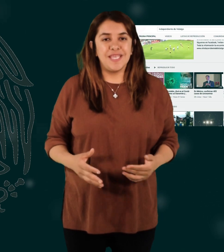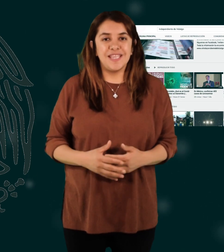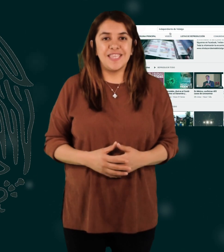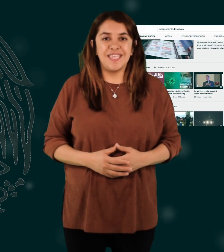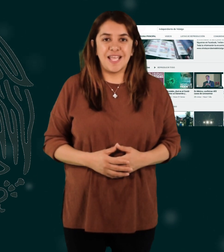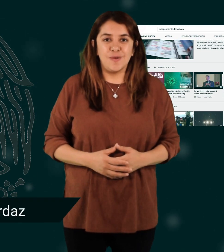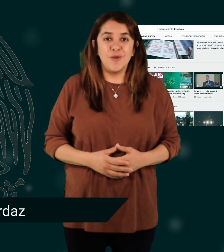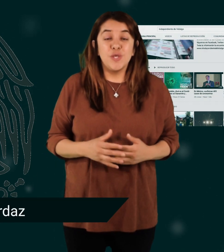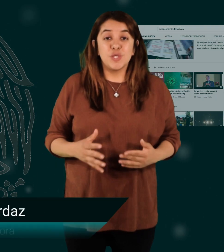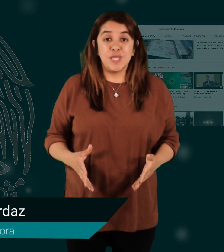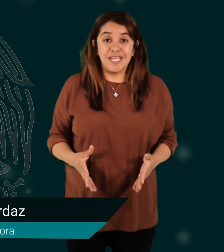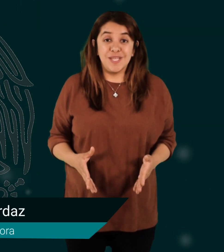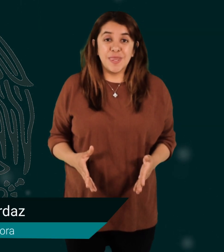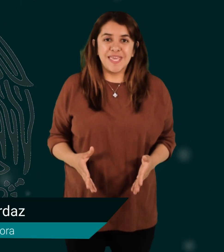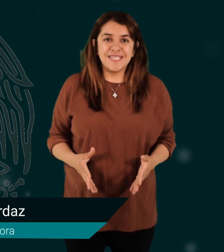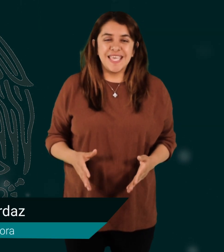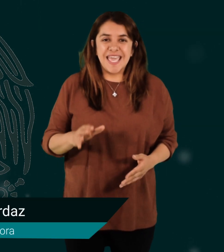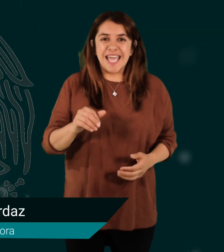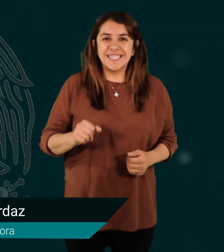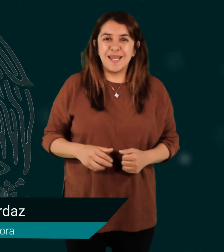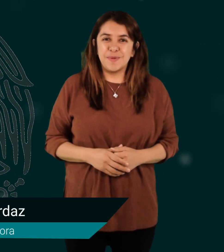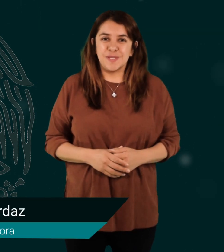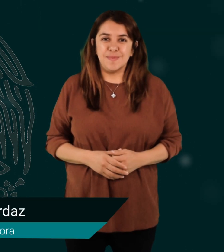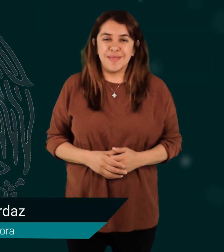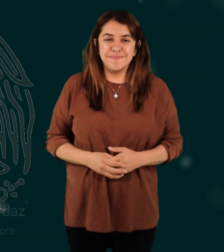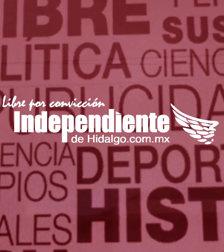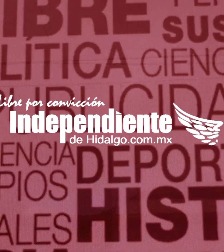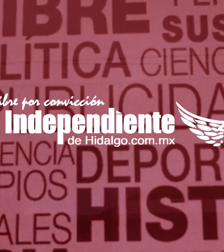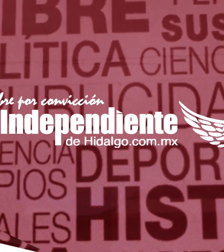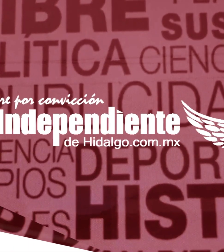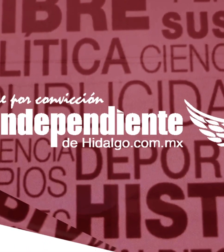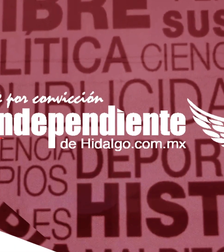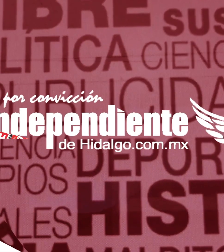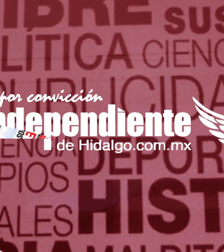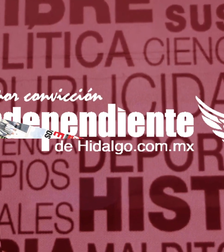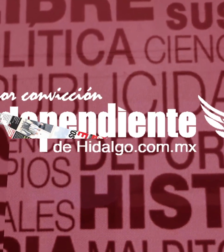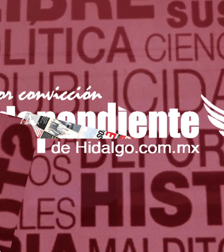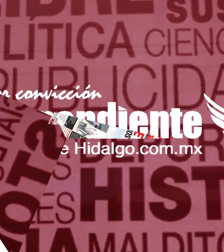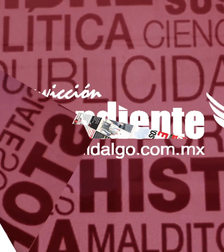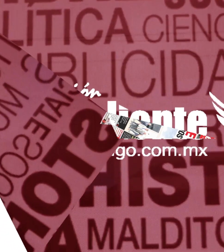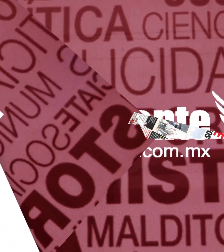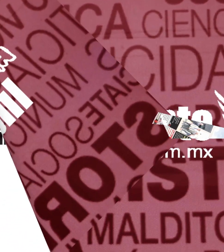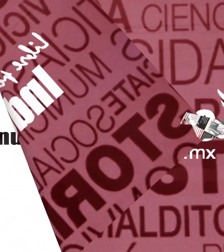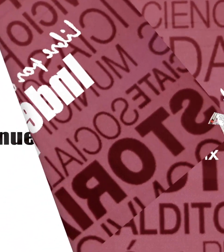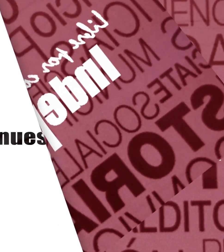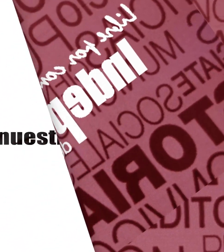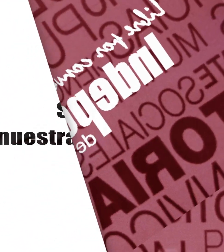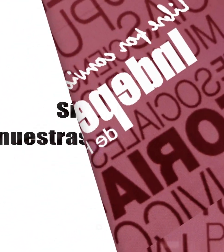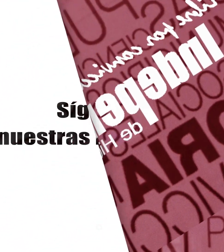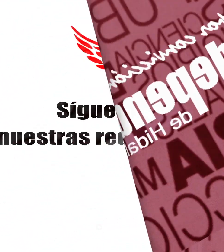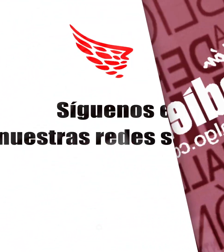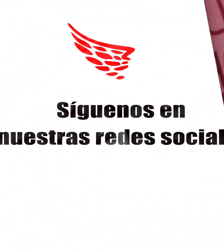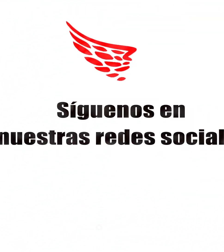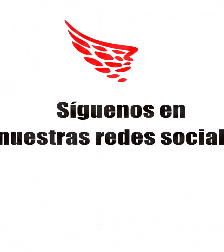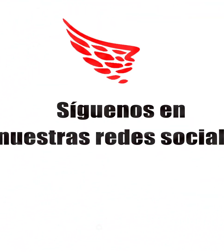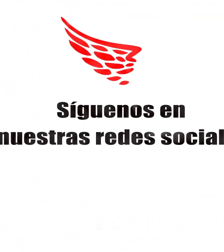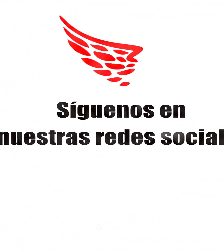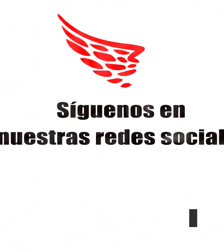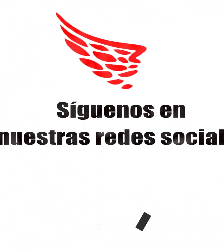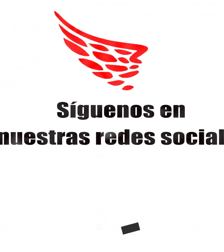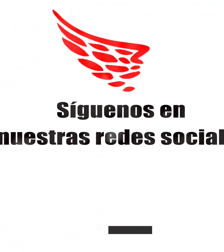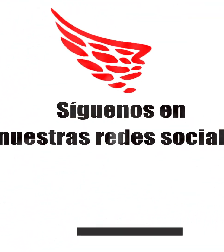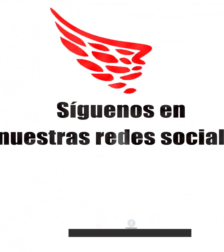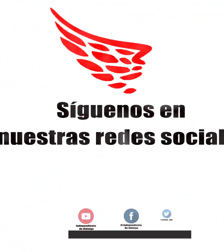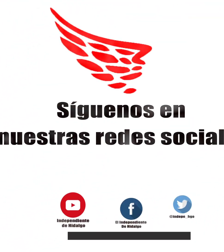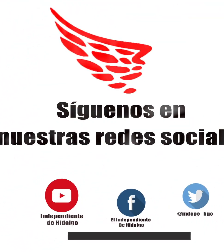Independiente de Hidalgo. Soy Alinear Daz. Hasta la próxima. Te invitamos a seguir nuestras redes sociales con información actualizada.